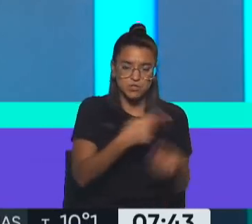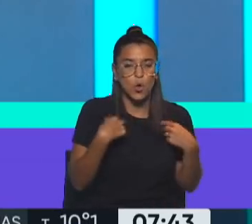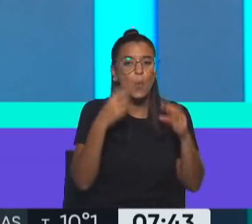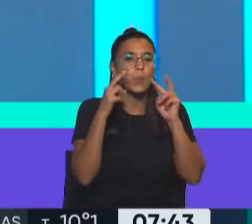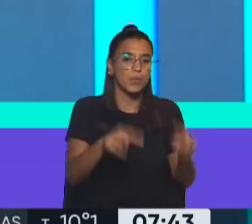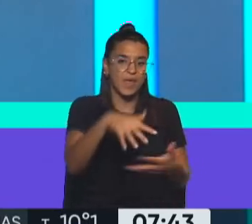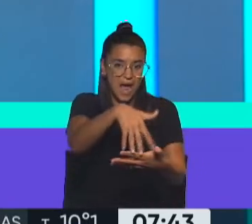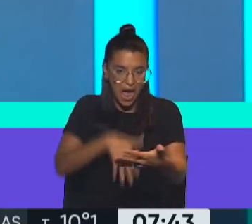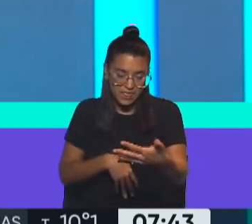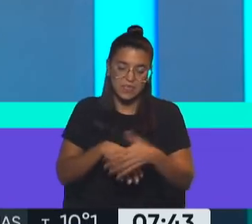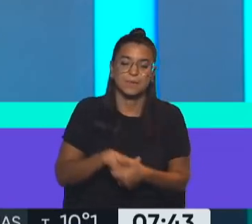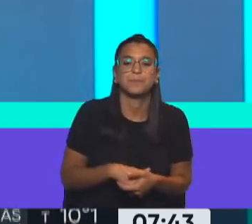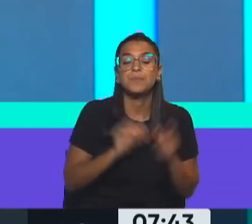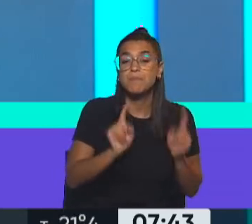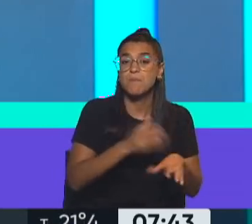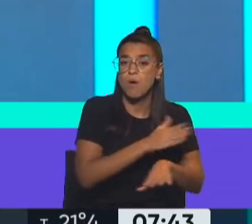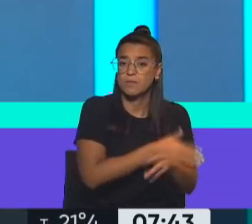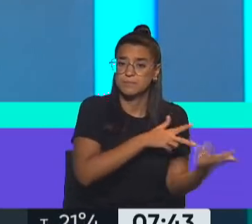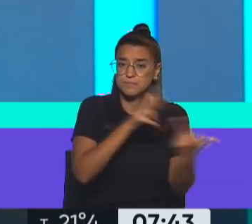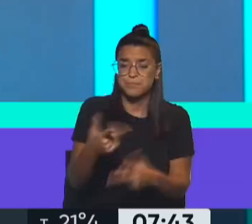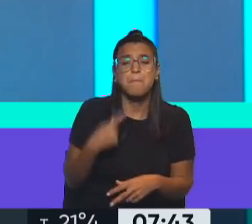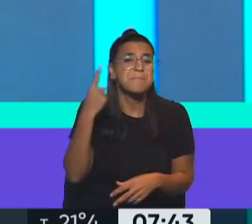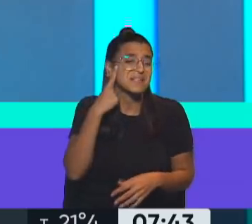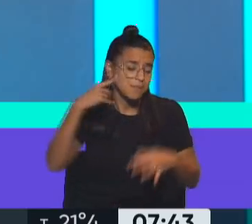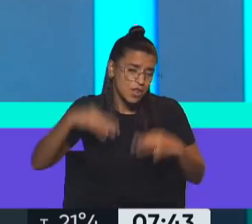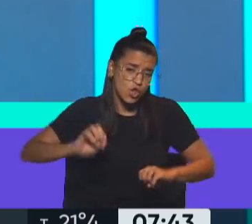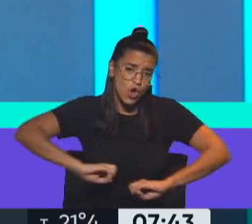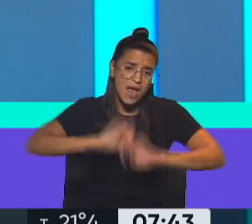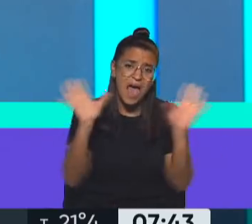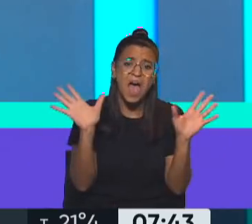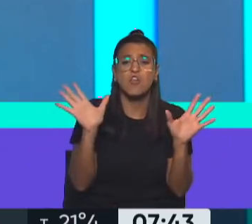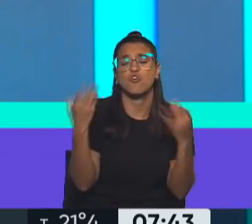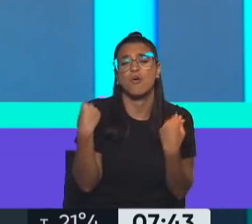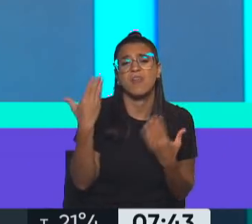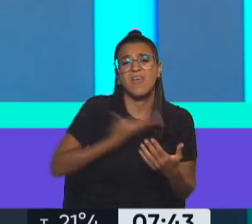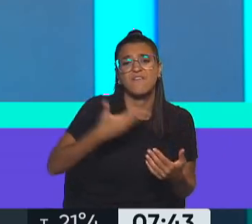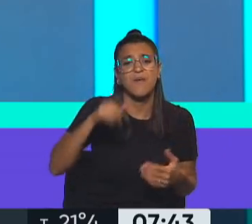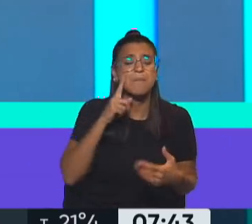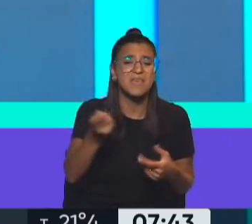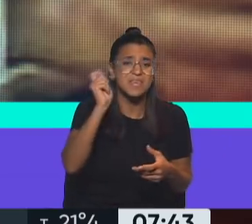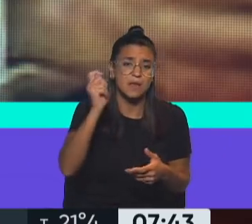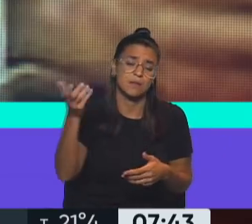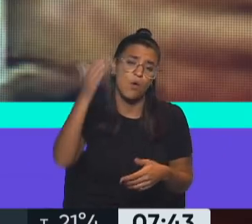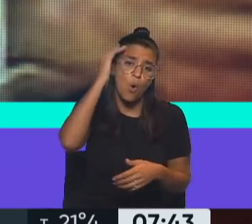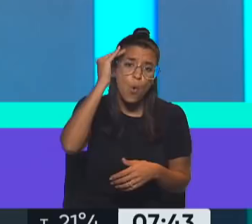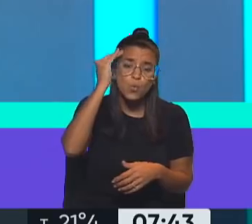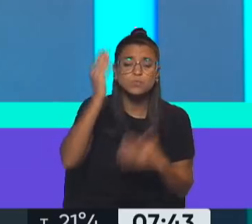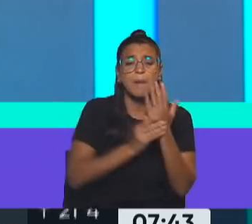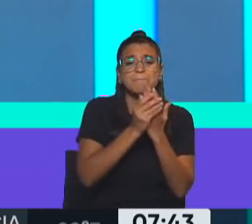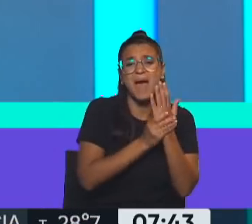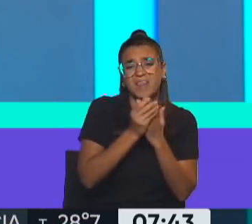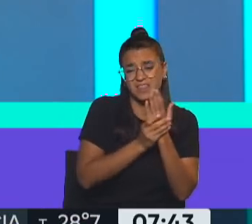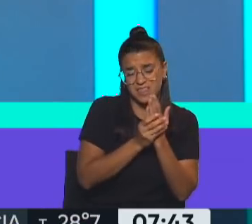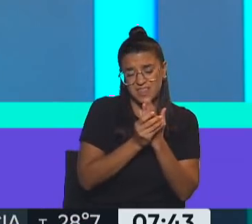carta. Como bien decías, quien tiene un posicionamiento claro frente al Fondo Monetario es Martín Guzmán, el ministro de